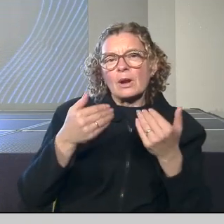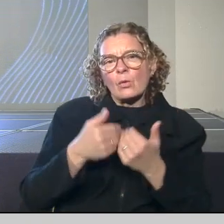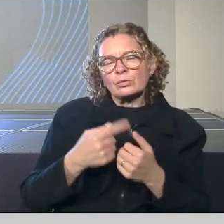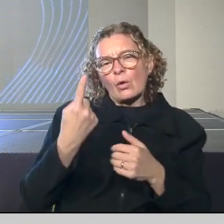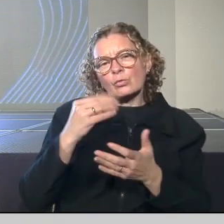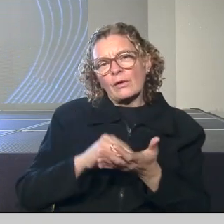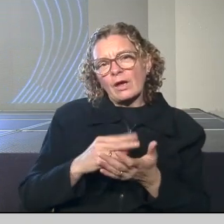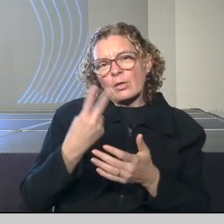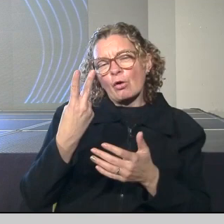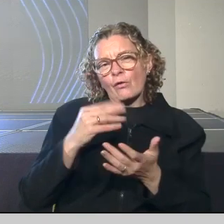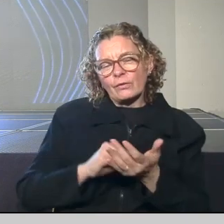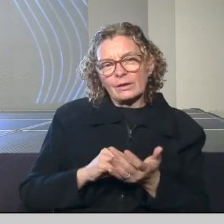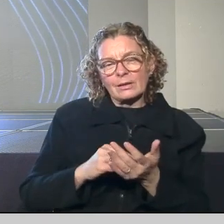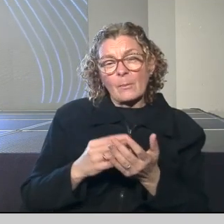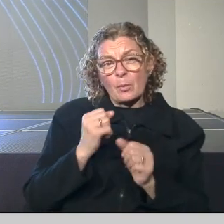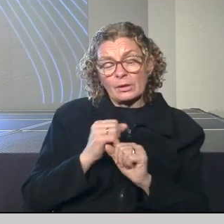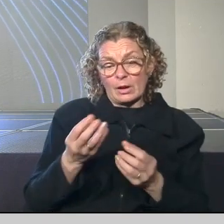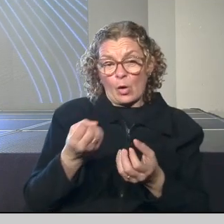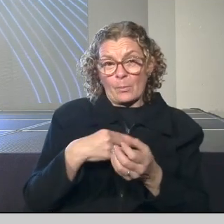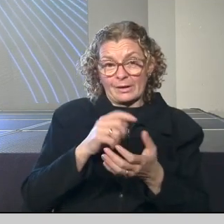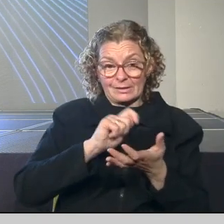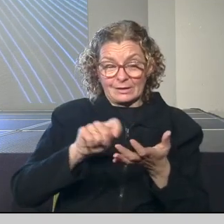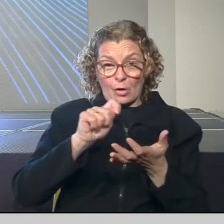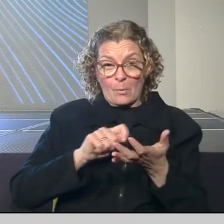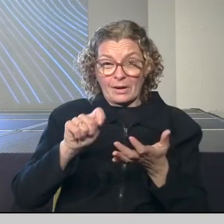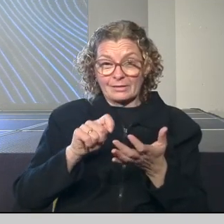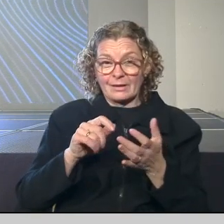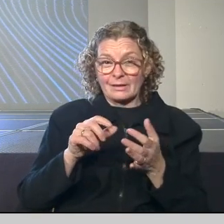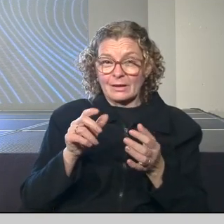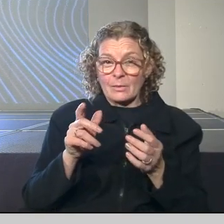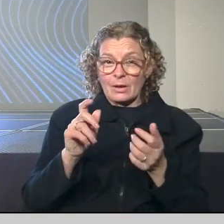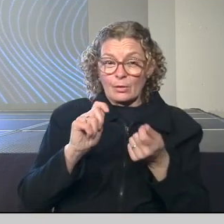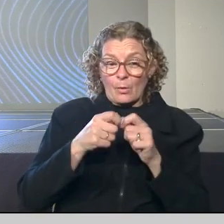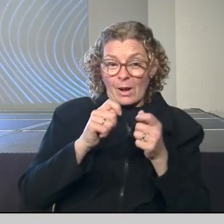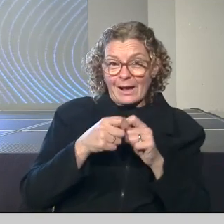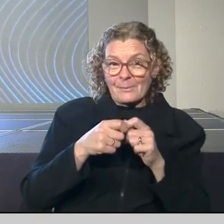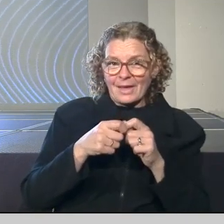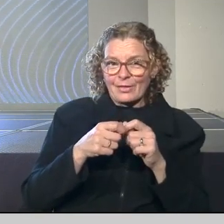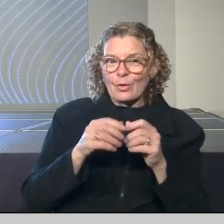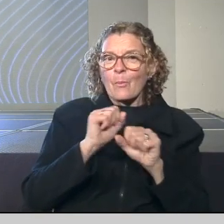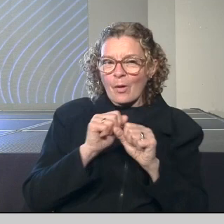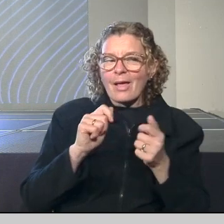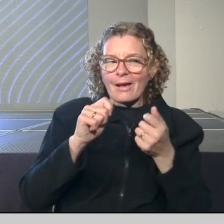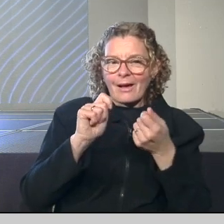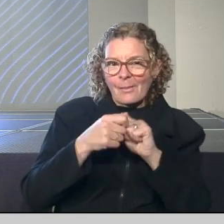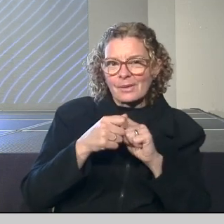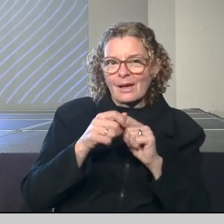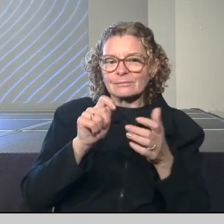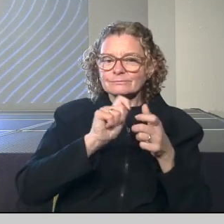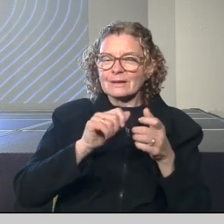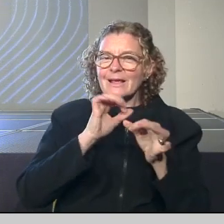una vez, poder incorporar esa información a la descripción que se puede ir editando a lo largo de la vida de la